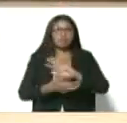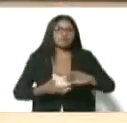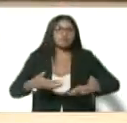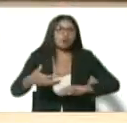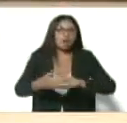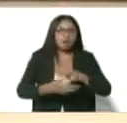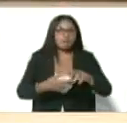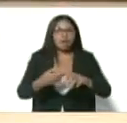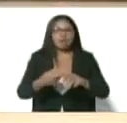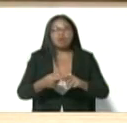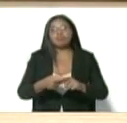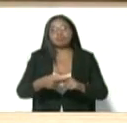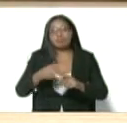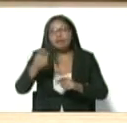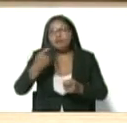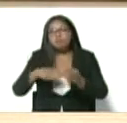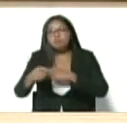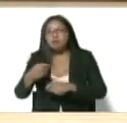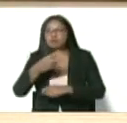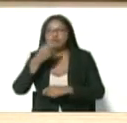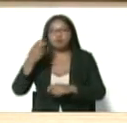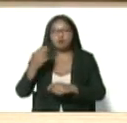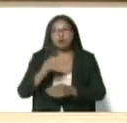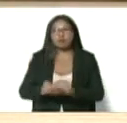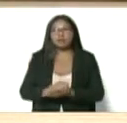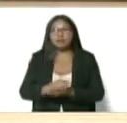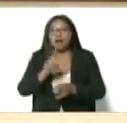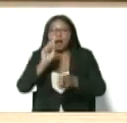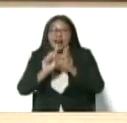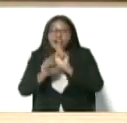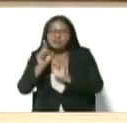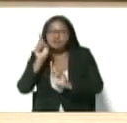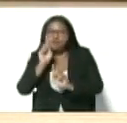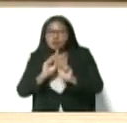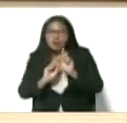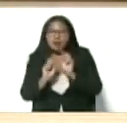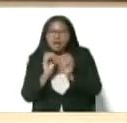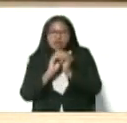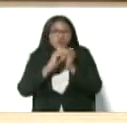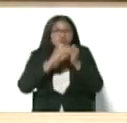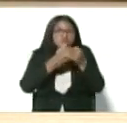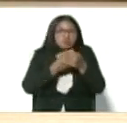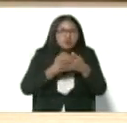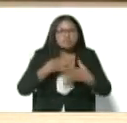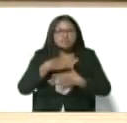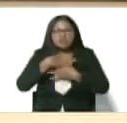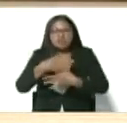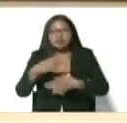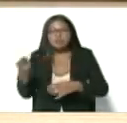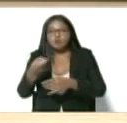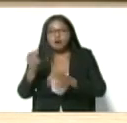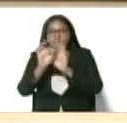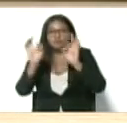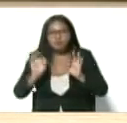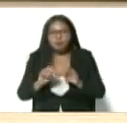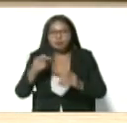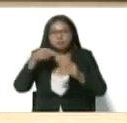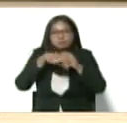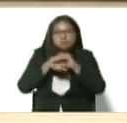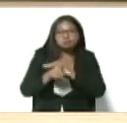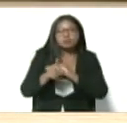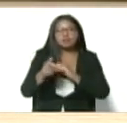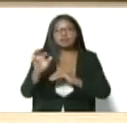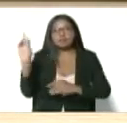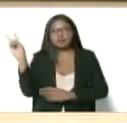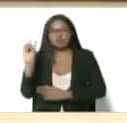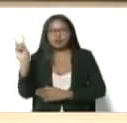8 por ciento del tráfico de droga pasa por alguna vía o intenta pasar por alguna vía de venezuela